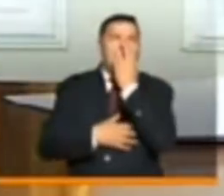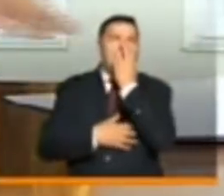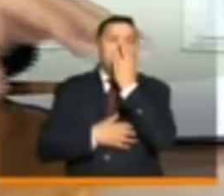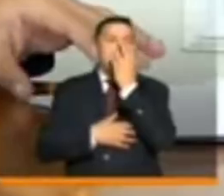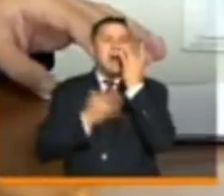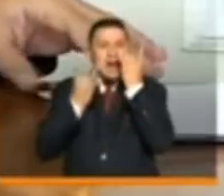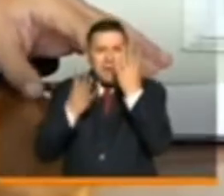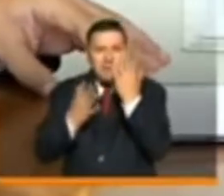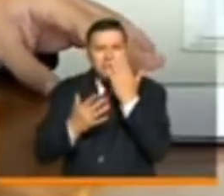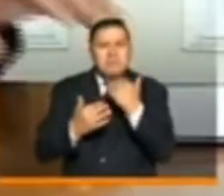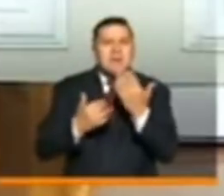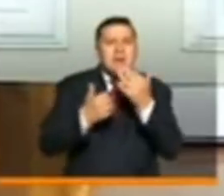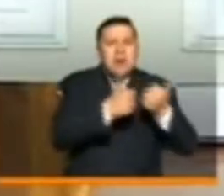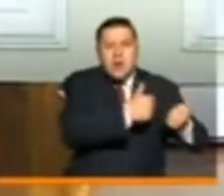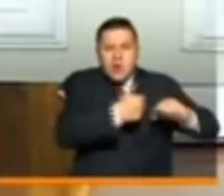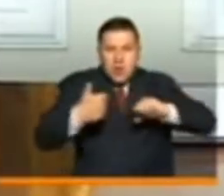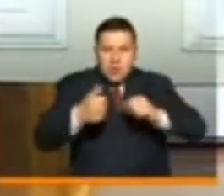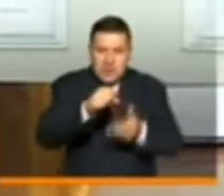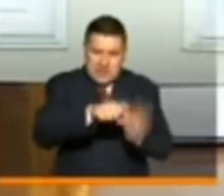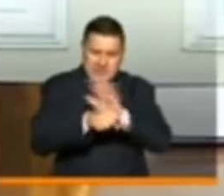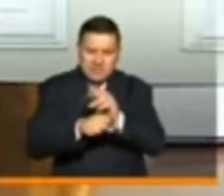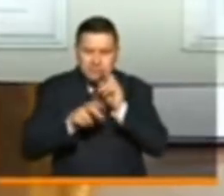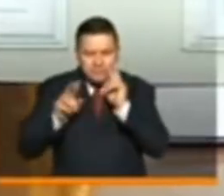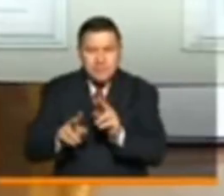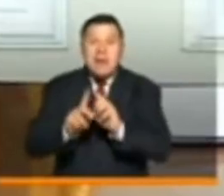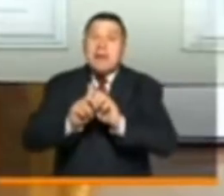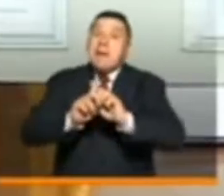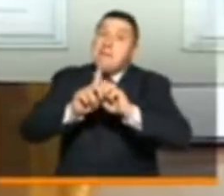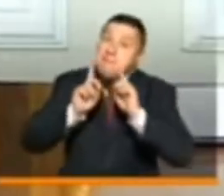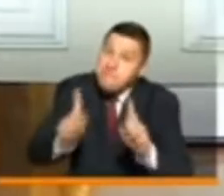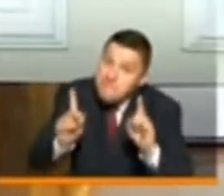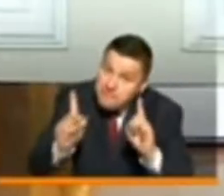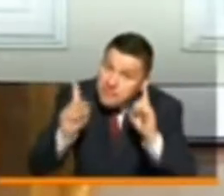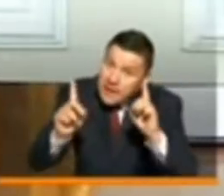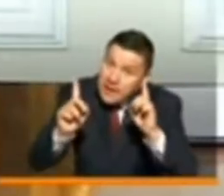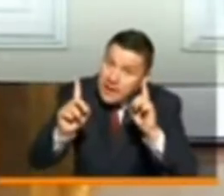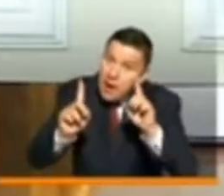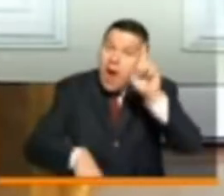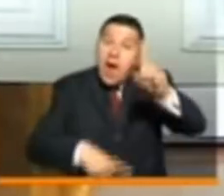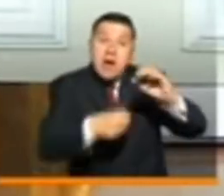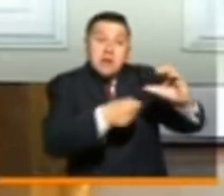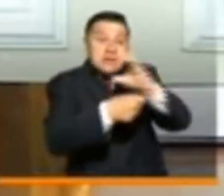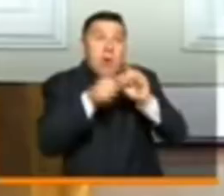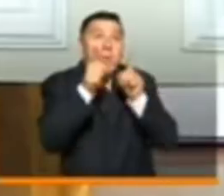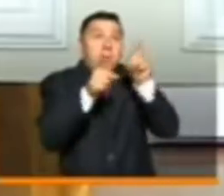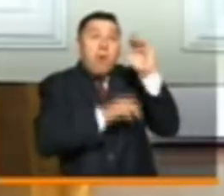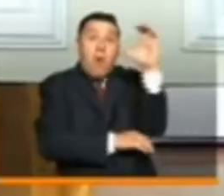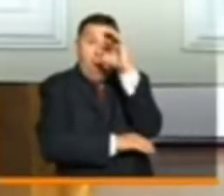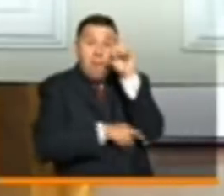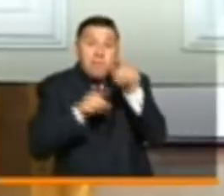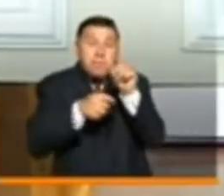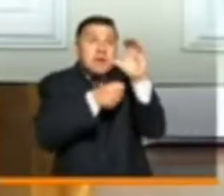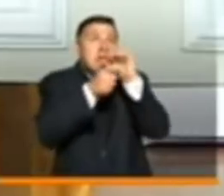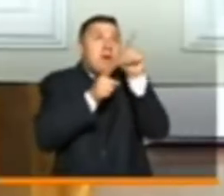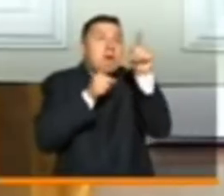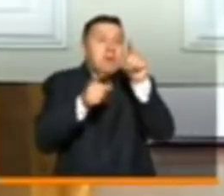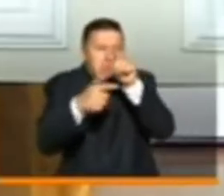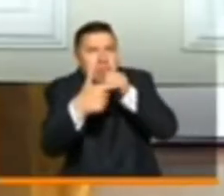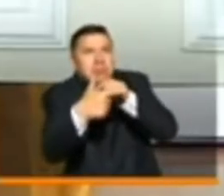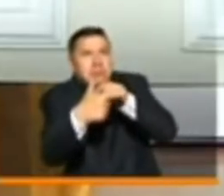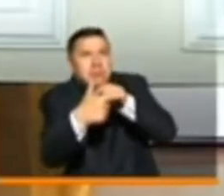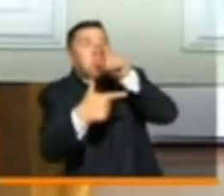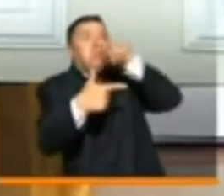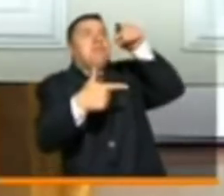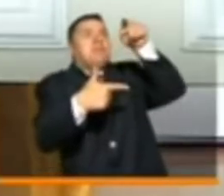comportamiento de toda la pantalla sin embargo hemos visto que en los últimos días hay ciudades de colombia donde se han subido los